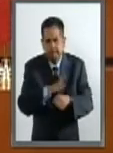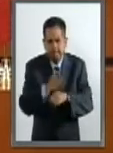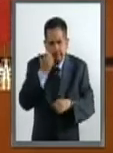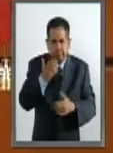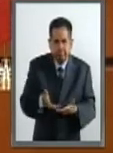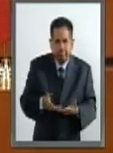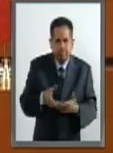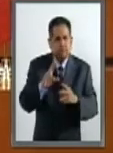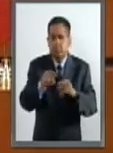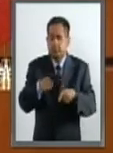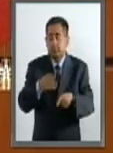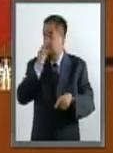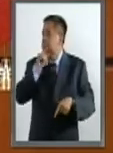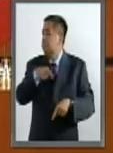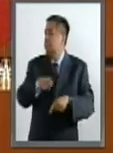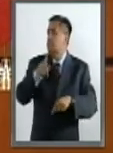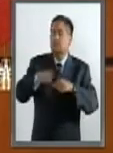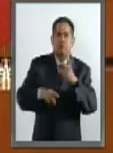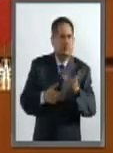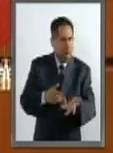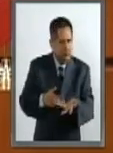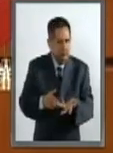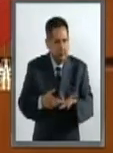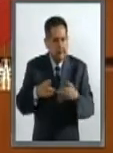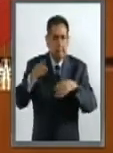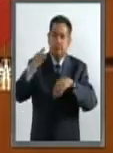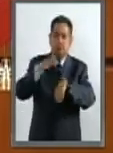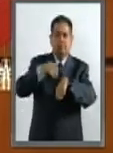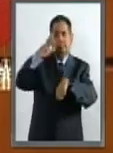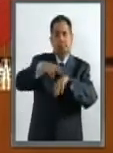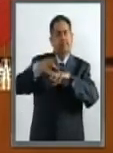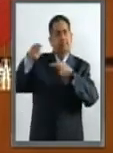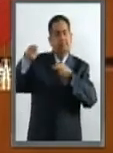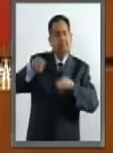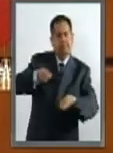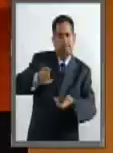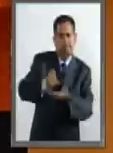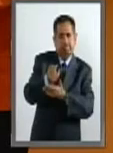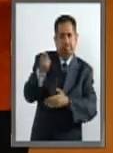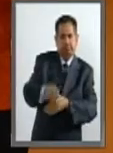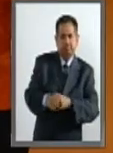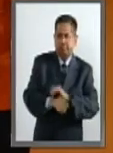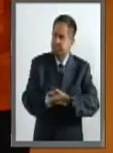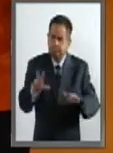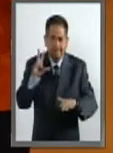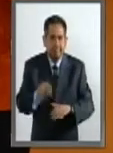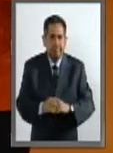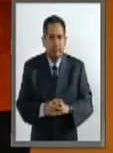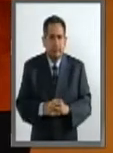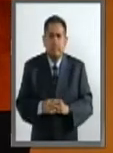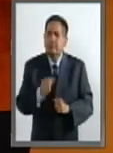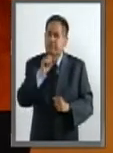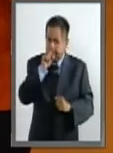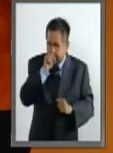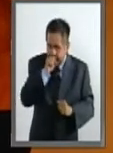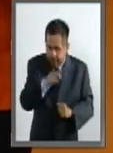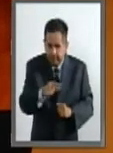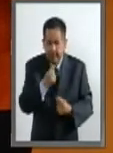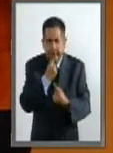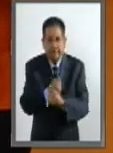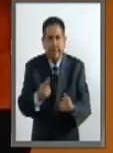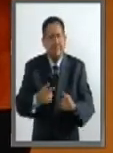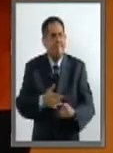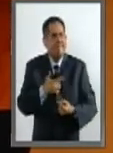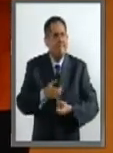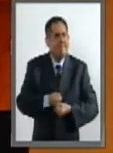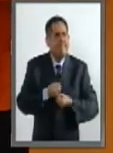derechos y no solamente los mayores podemos decidir por ellos, que sean los niños los que